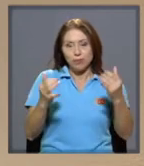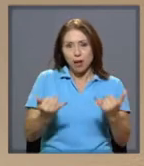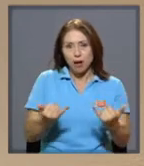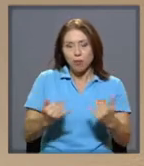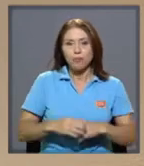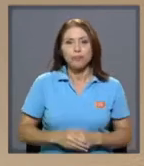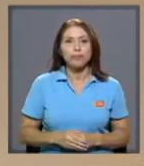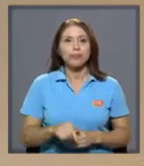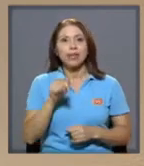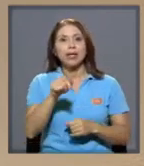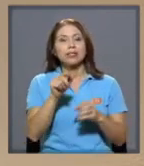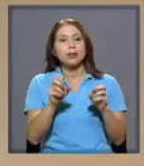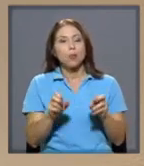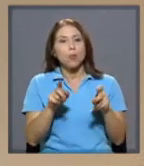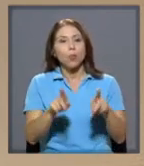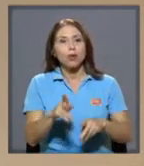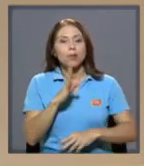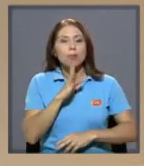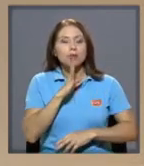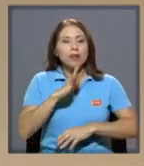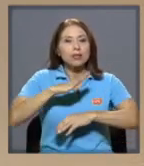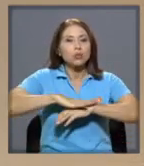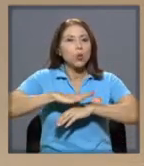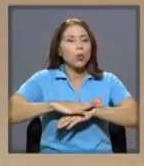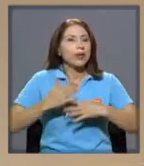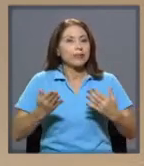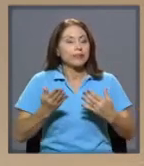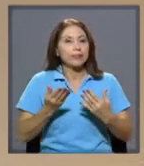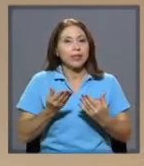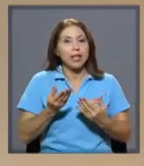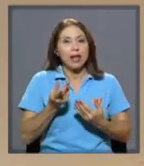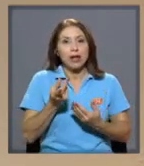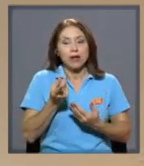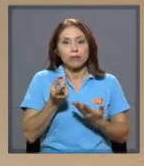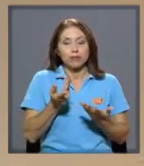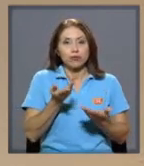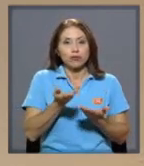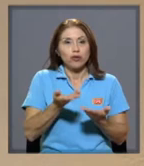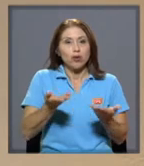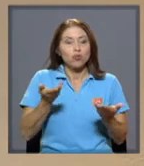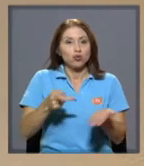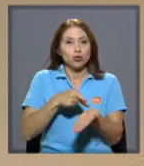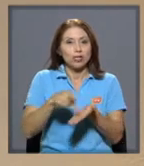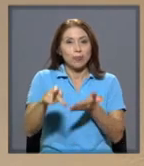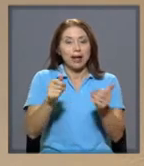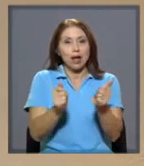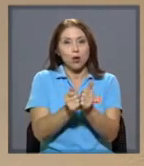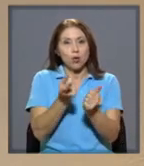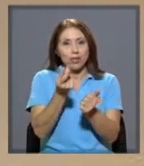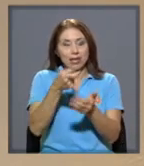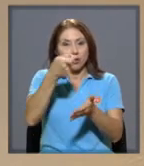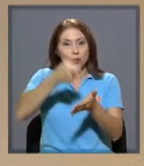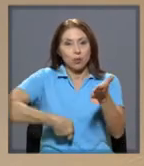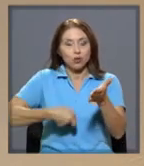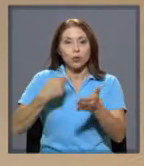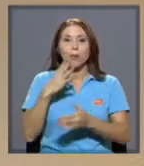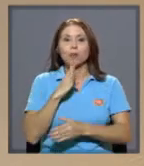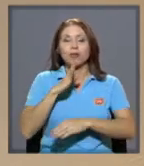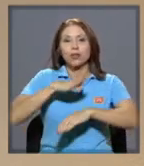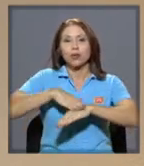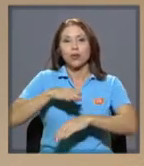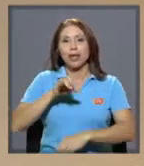En esta ocasión vamos a hablar más de recursos que se pagan con los impuestos, porque vamos a hablar del INEC, el